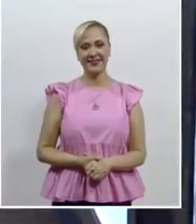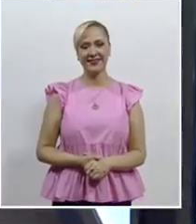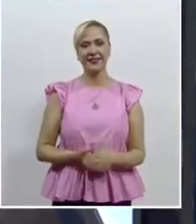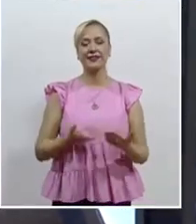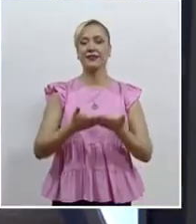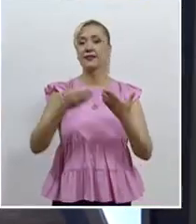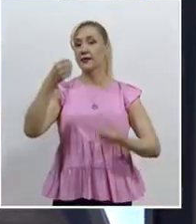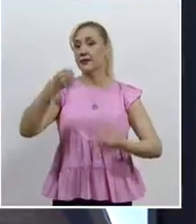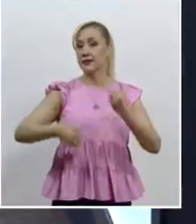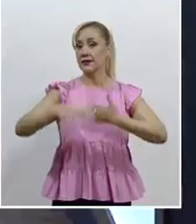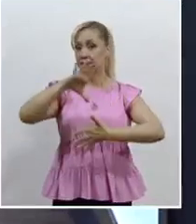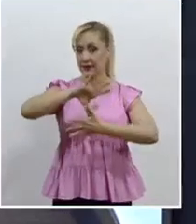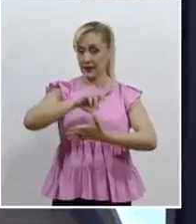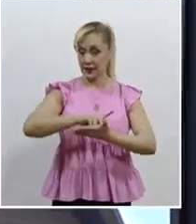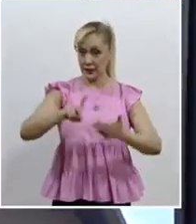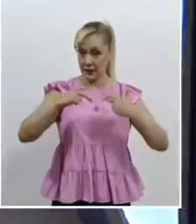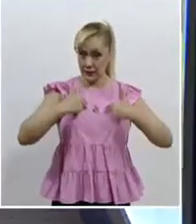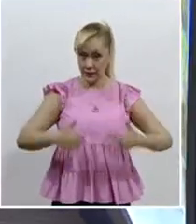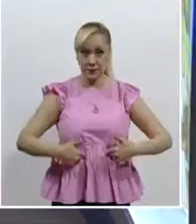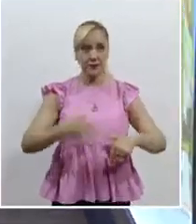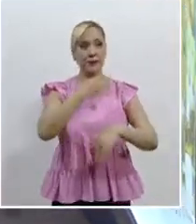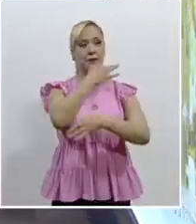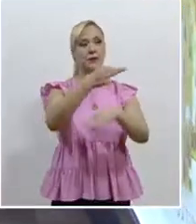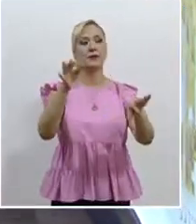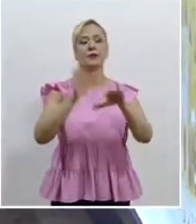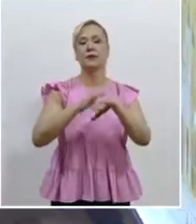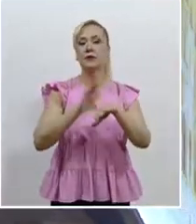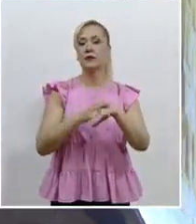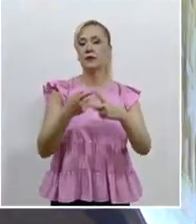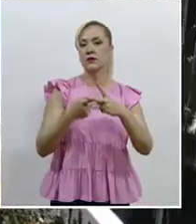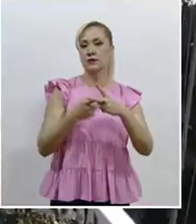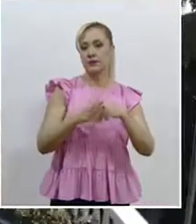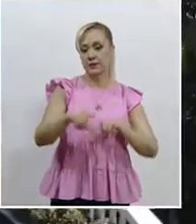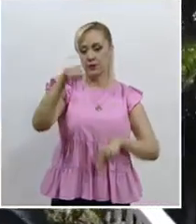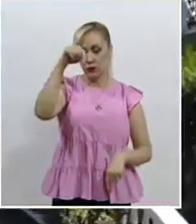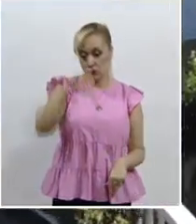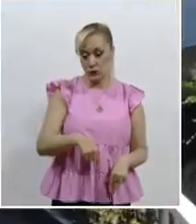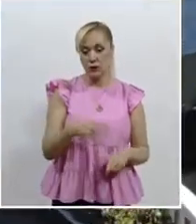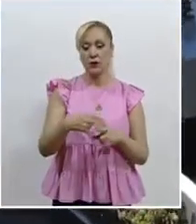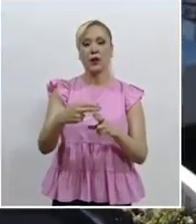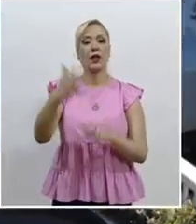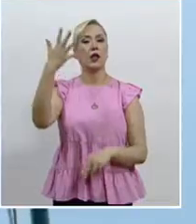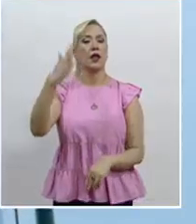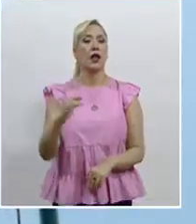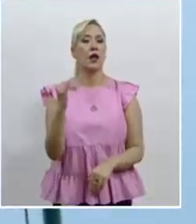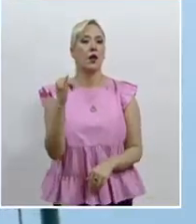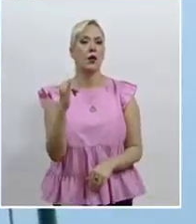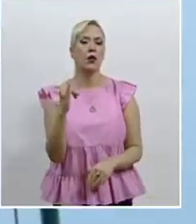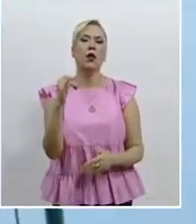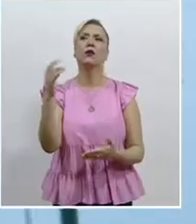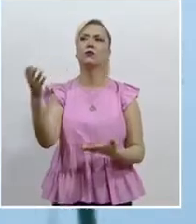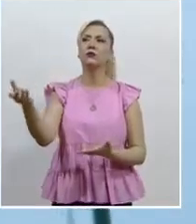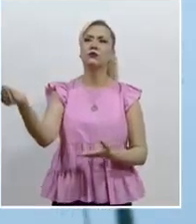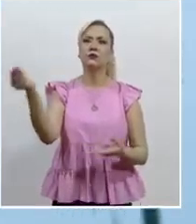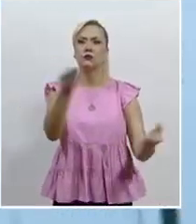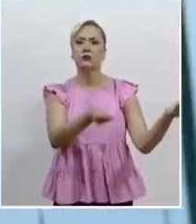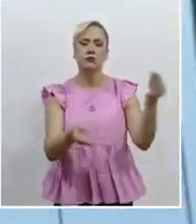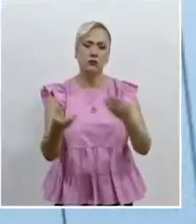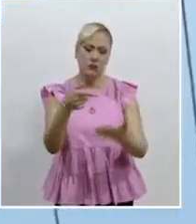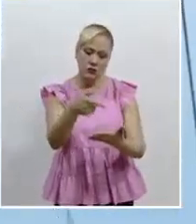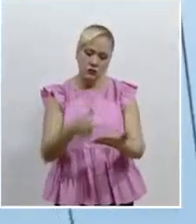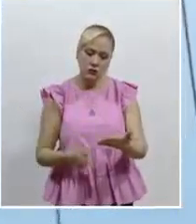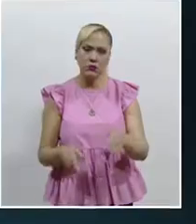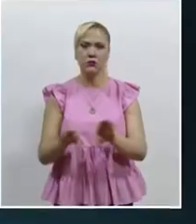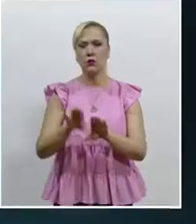La Corte Interamericana de Derechos Humanos informó que a partir de ahora y hasta el 10 de julio recibirá observaciones escritas sobre la solicitud de